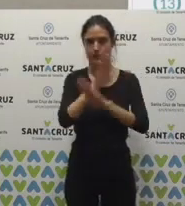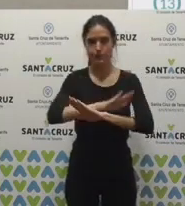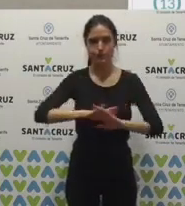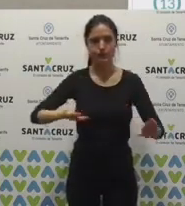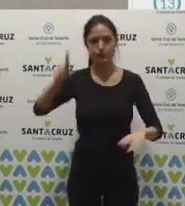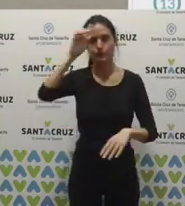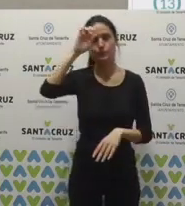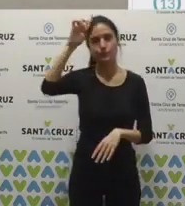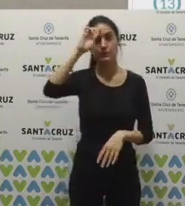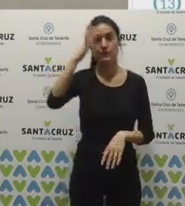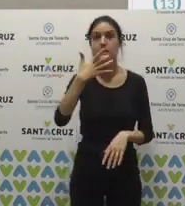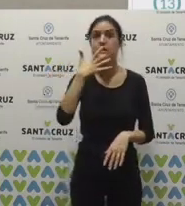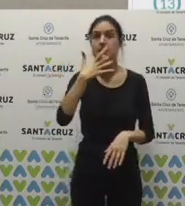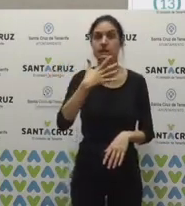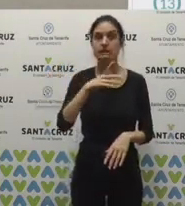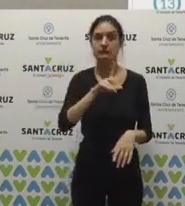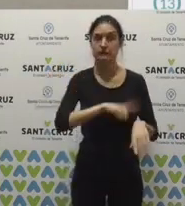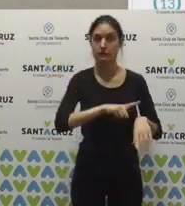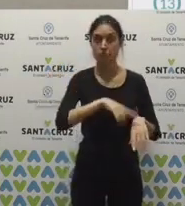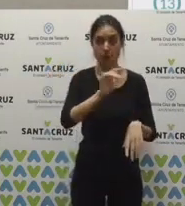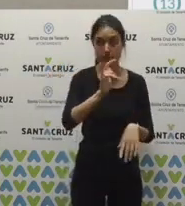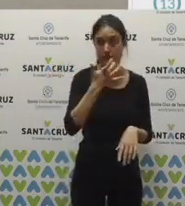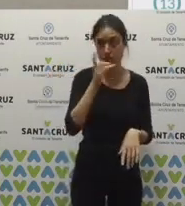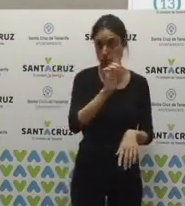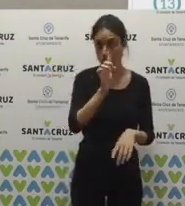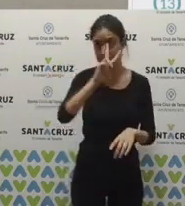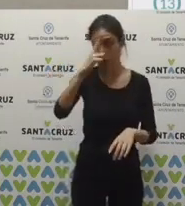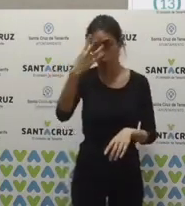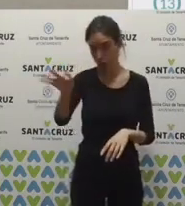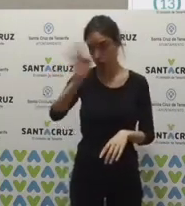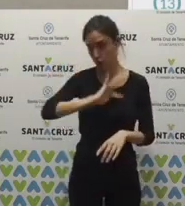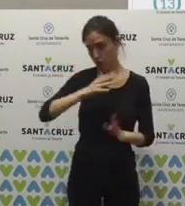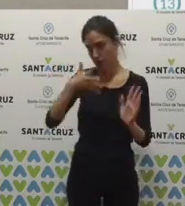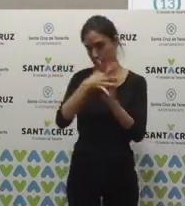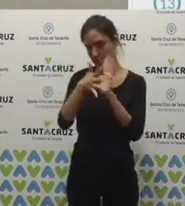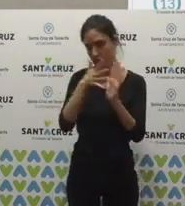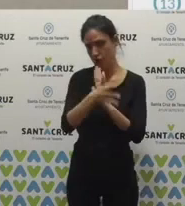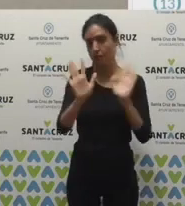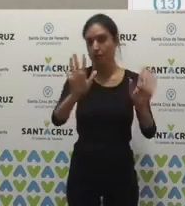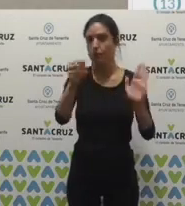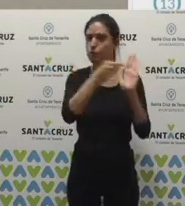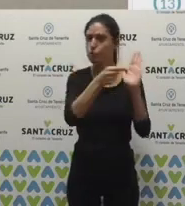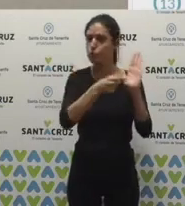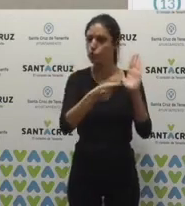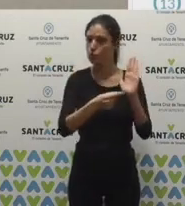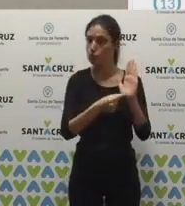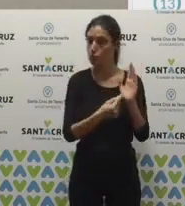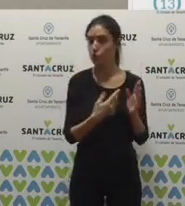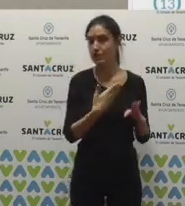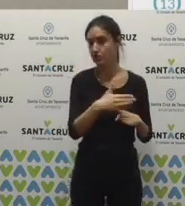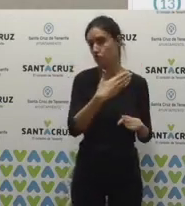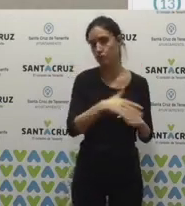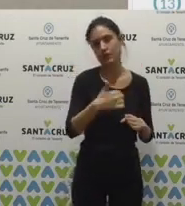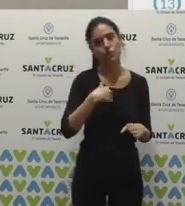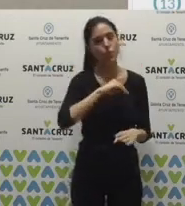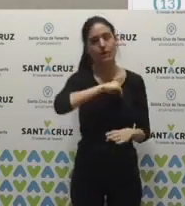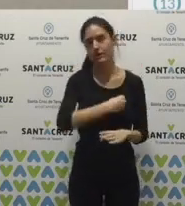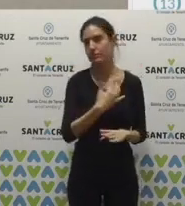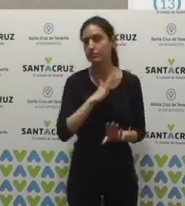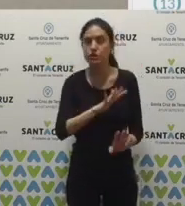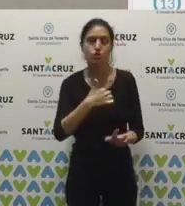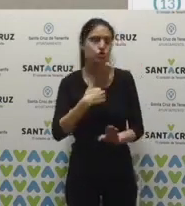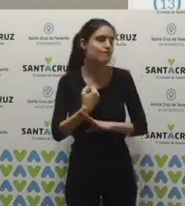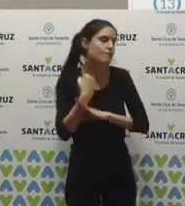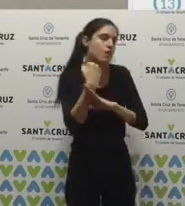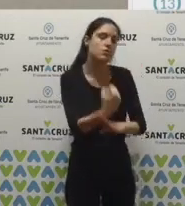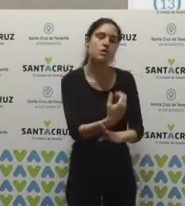pues ya los pondré en mi segundo turno respecto a los puntos restantes lamento no poder apoyarlo porque su redacción de